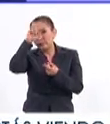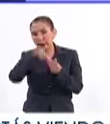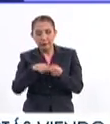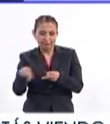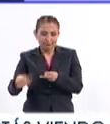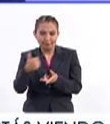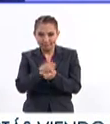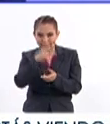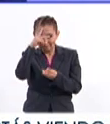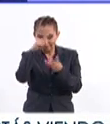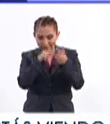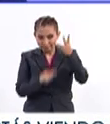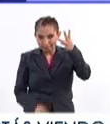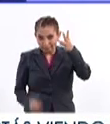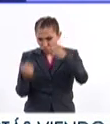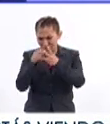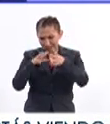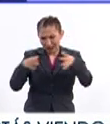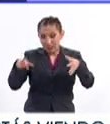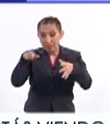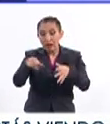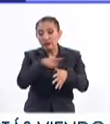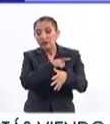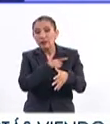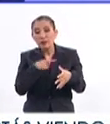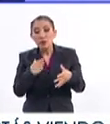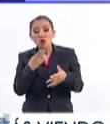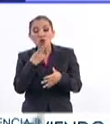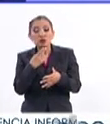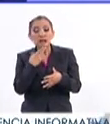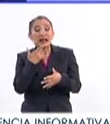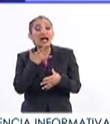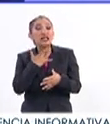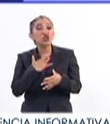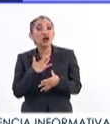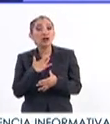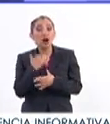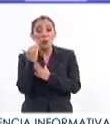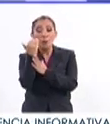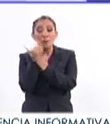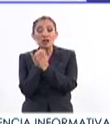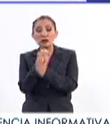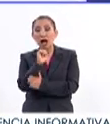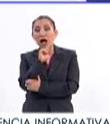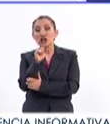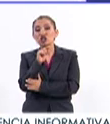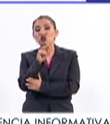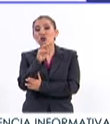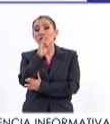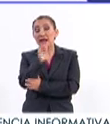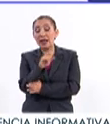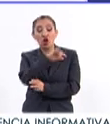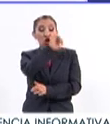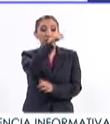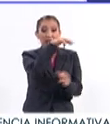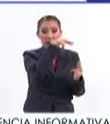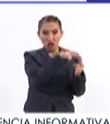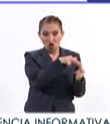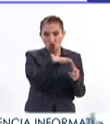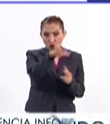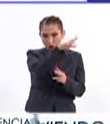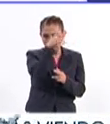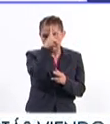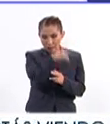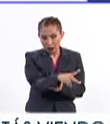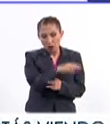Monterrey y obviamente la Ciudad de México, tenemos que utilizar una gasolina ultra bajo azufre. En las diferentes regiones restantes